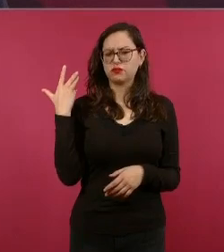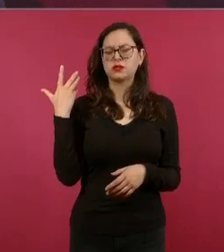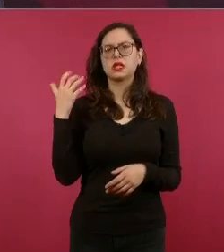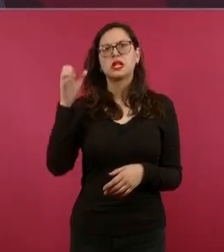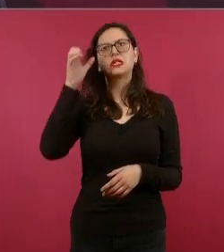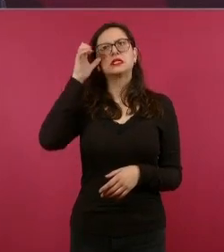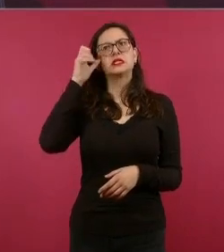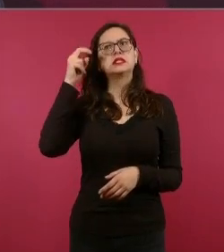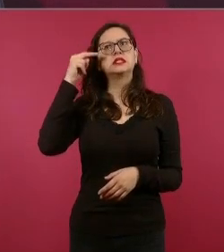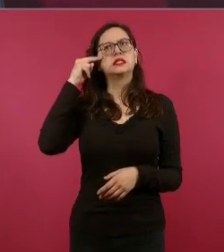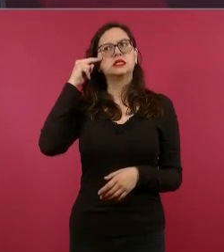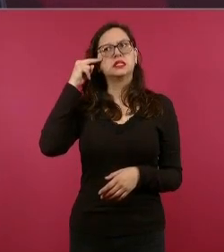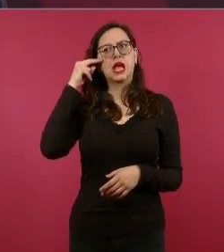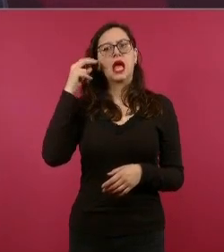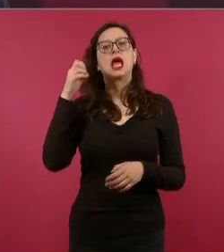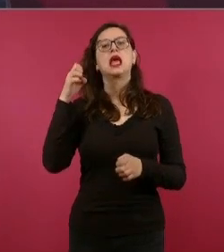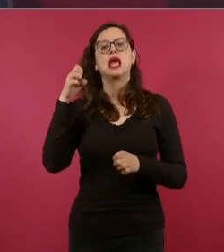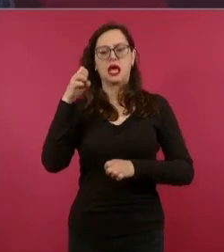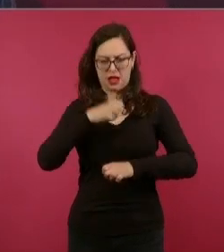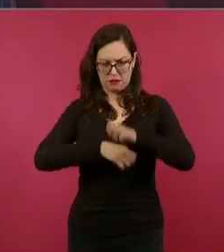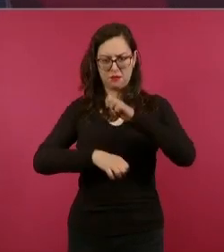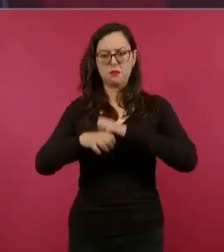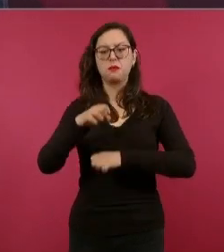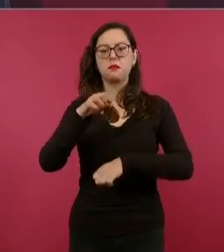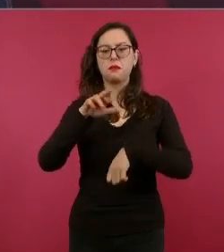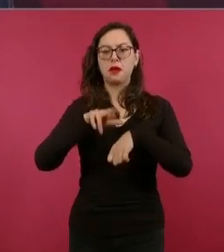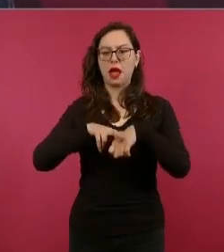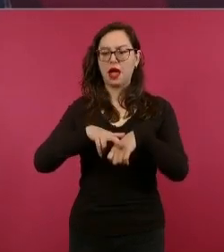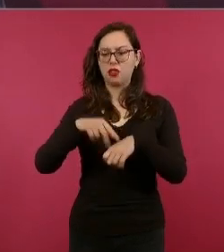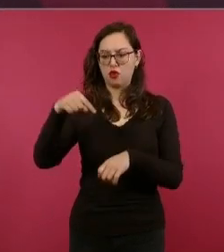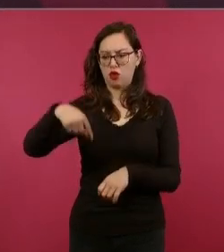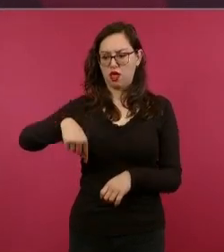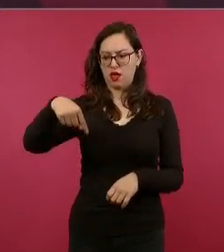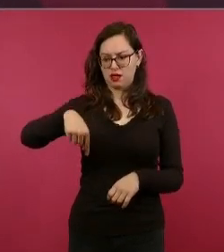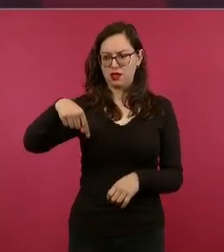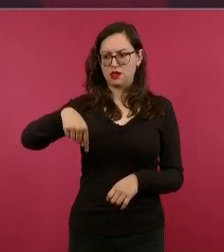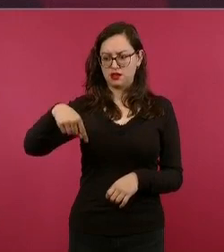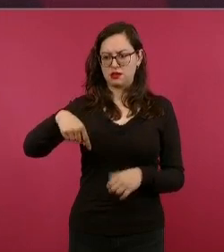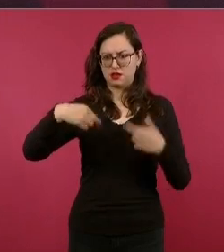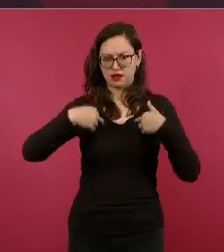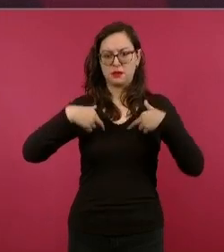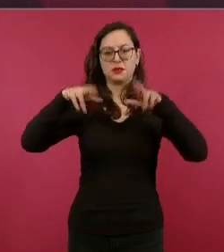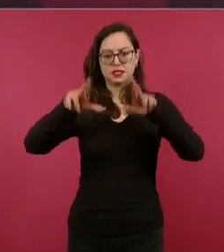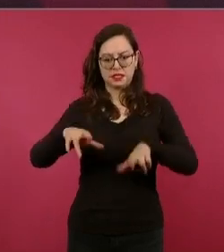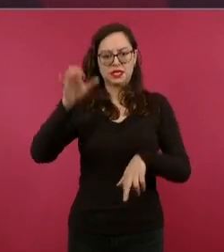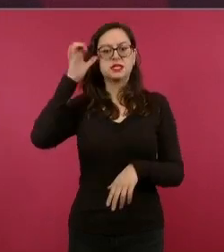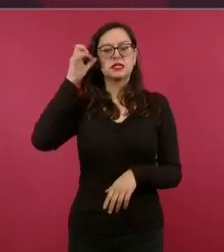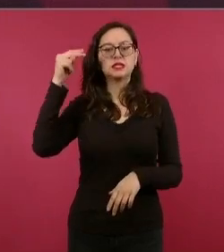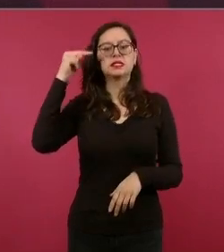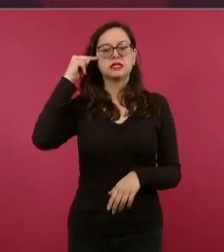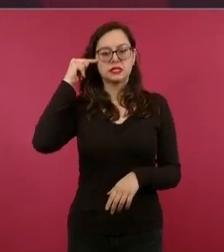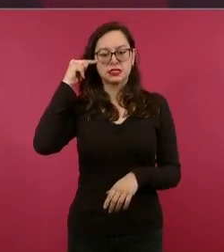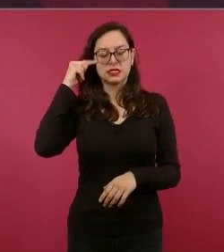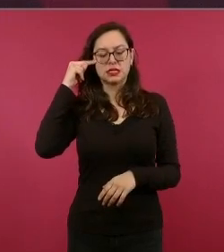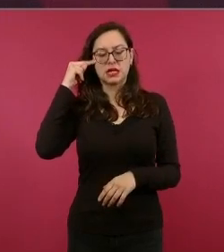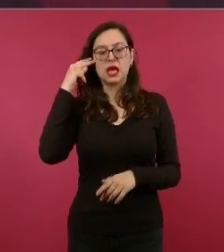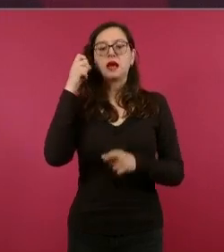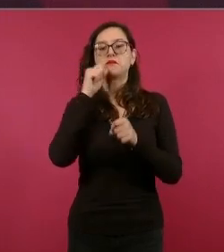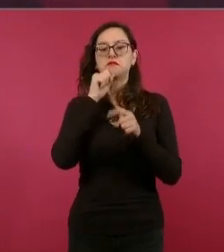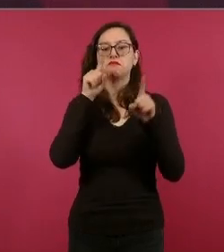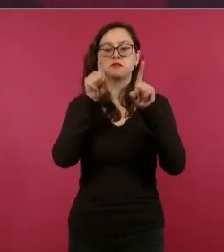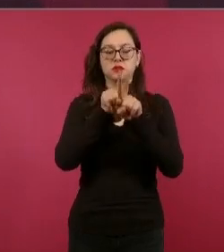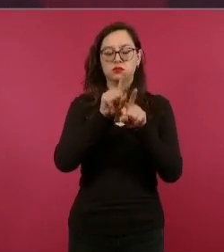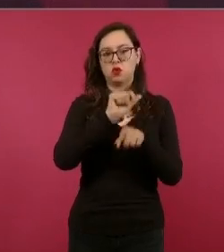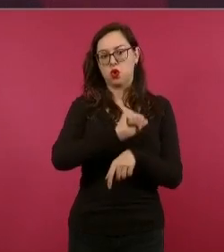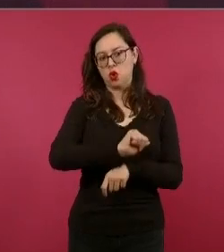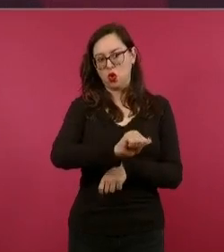China en México y que fue embajador en algunos países de